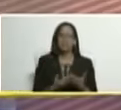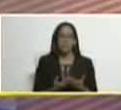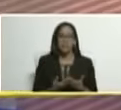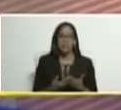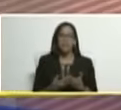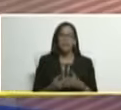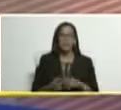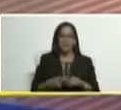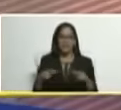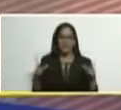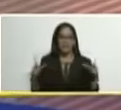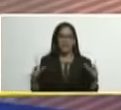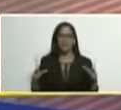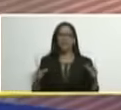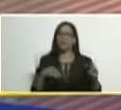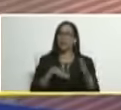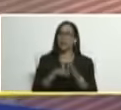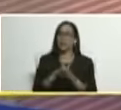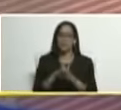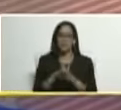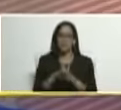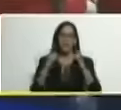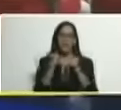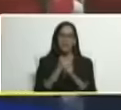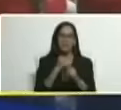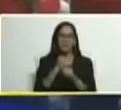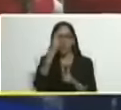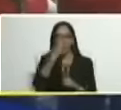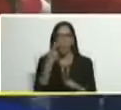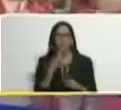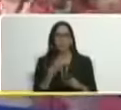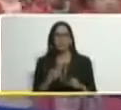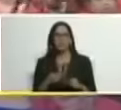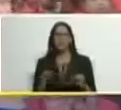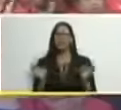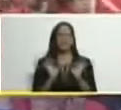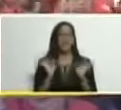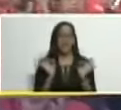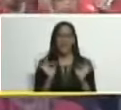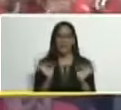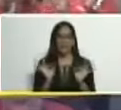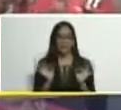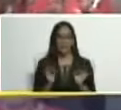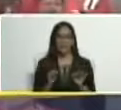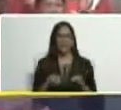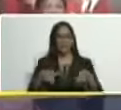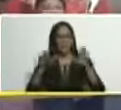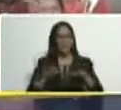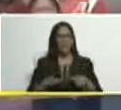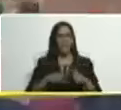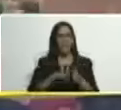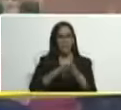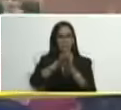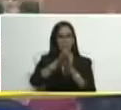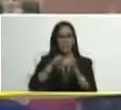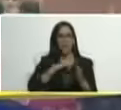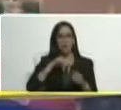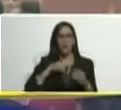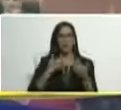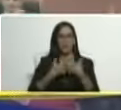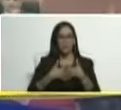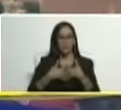para crecer, para desarrollarse, para vida, y nada ni nadie detendrá el crecimiento de nuestra